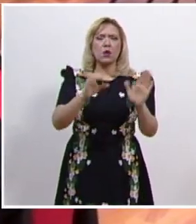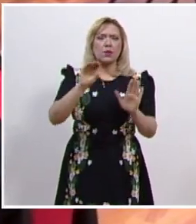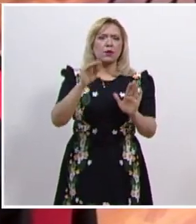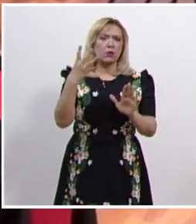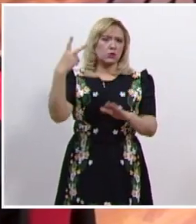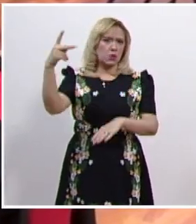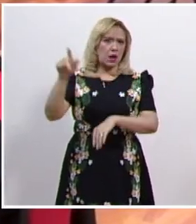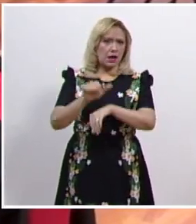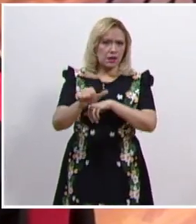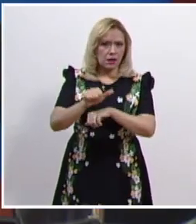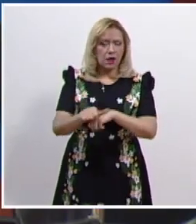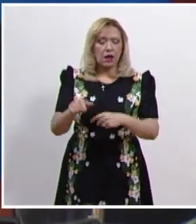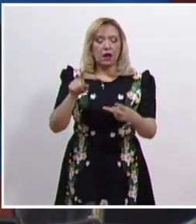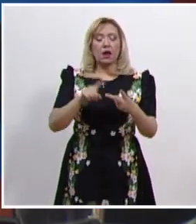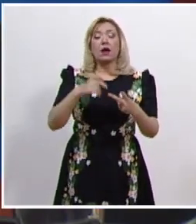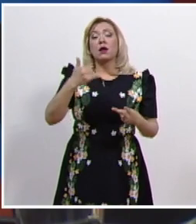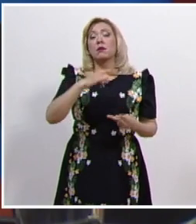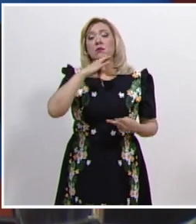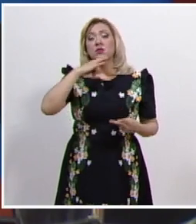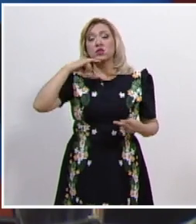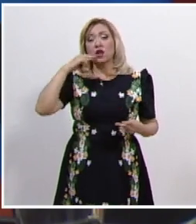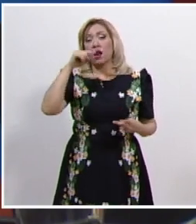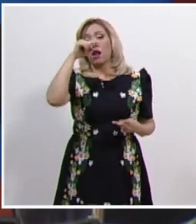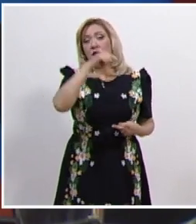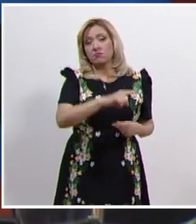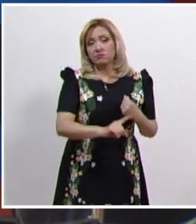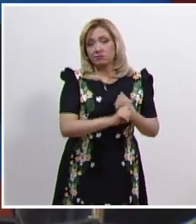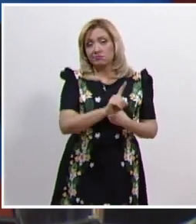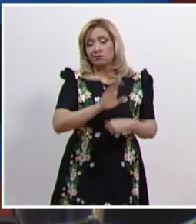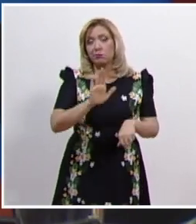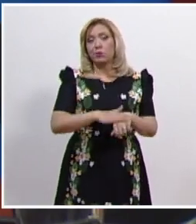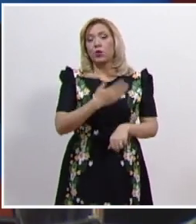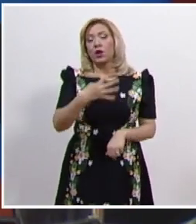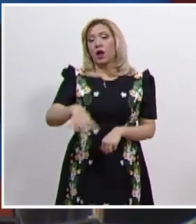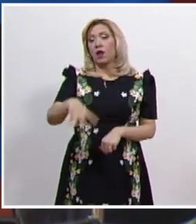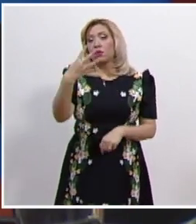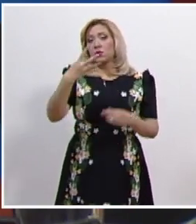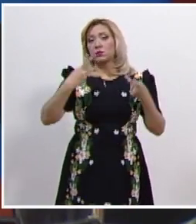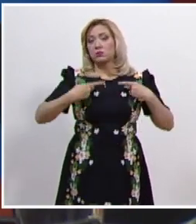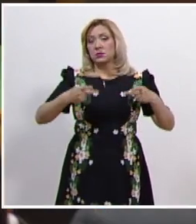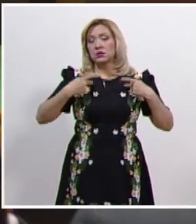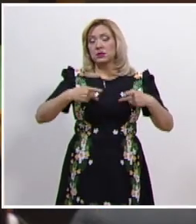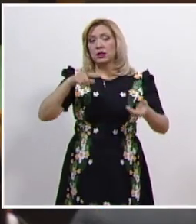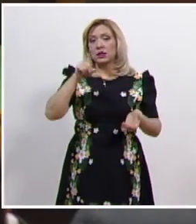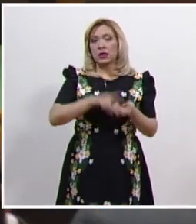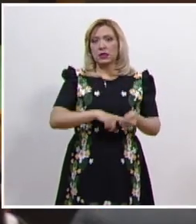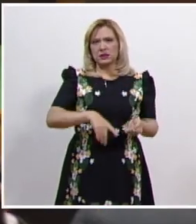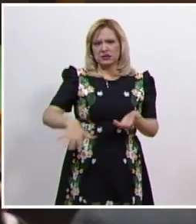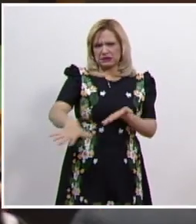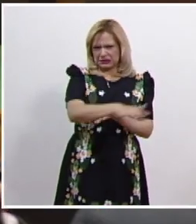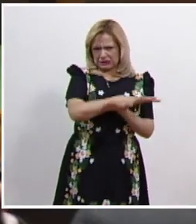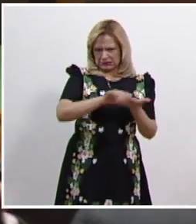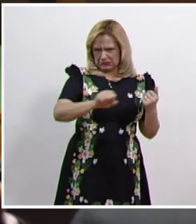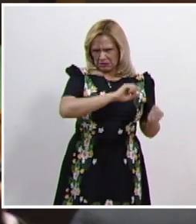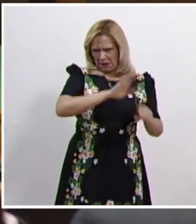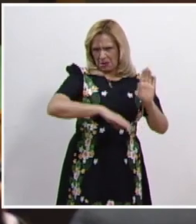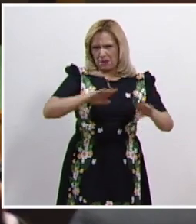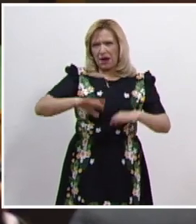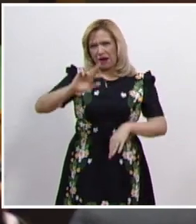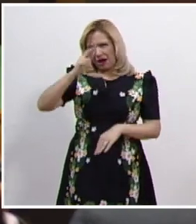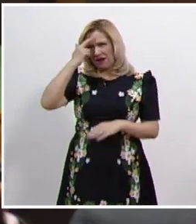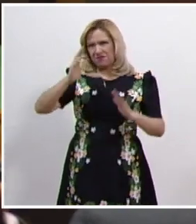más, en el que se acusa a Chile de atenuar las penas a 14 involucrados en delitos de lesa humanidad durante la dictadura